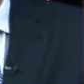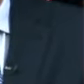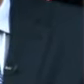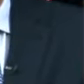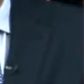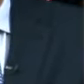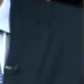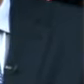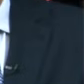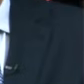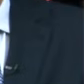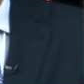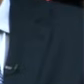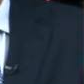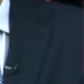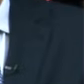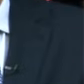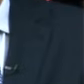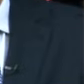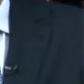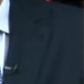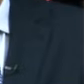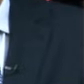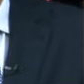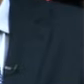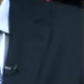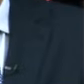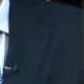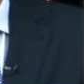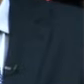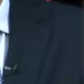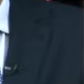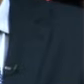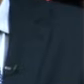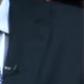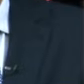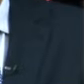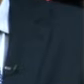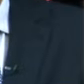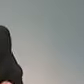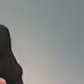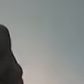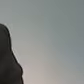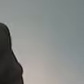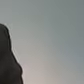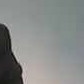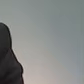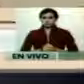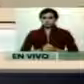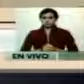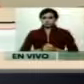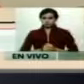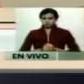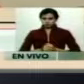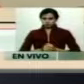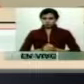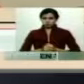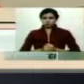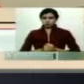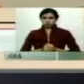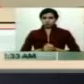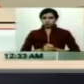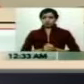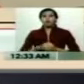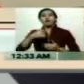grandes críticas que hoy por hoy hay en este momento. Por eso quería hacer la aclaración y presentaba los resultados oficiales de la página en internet del Consejo